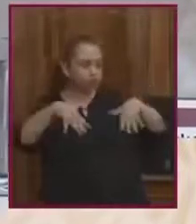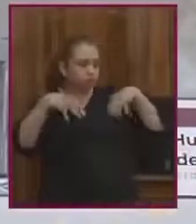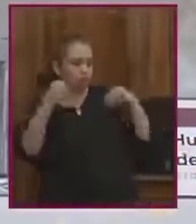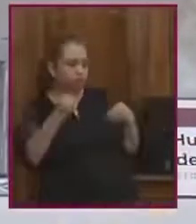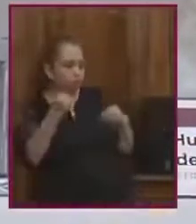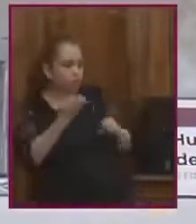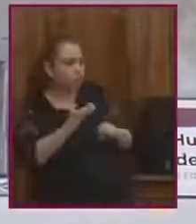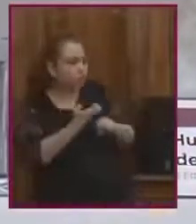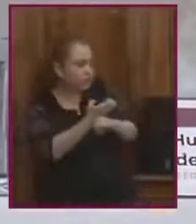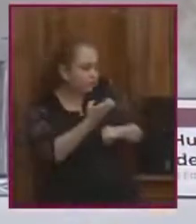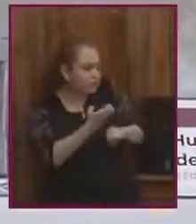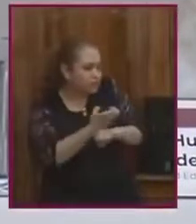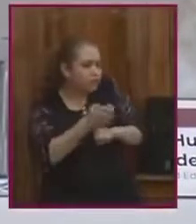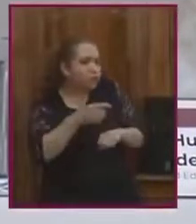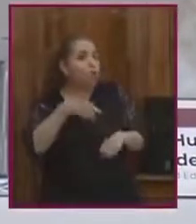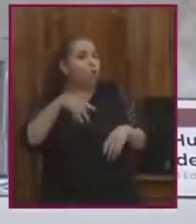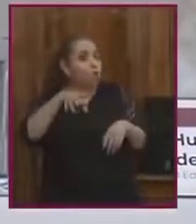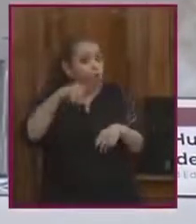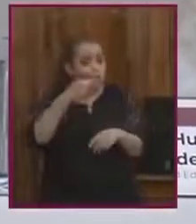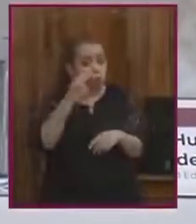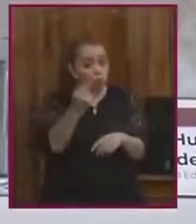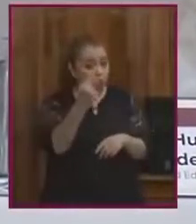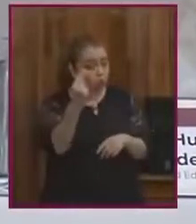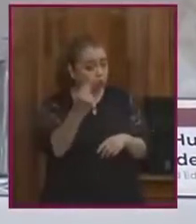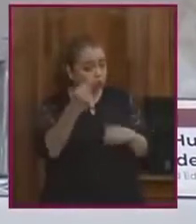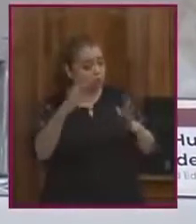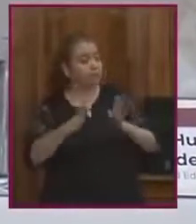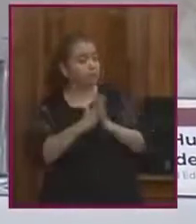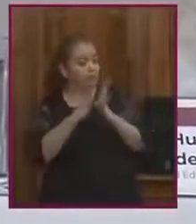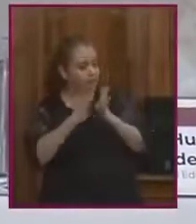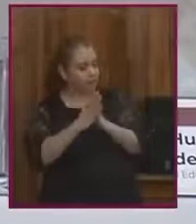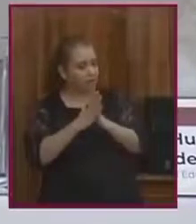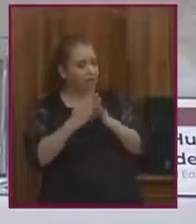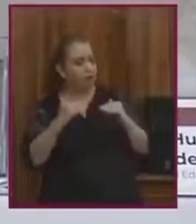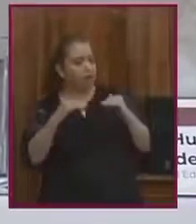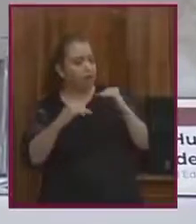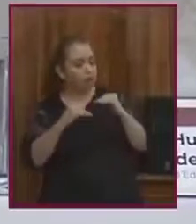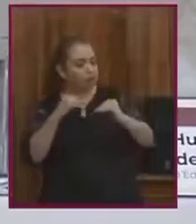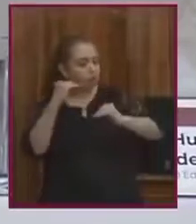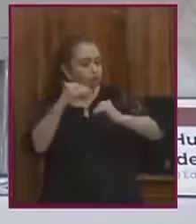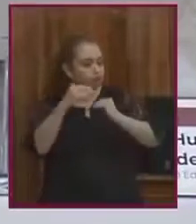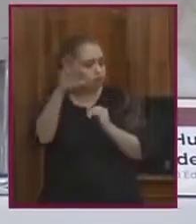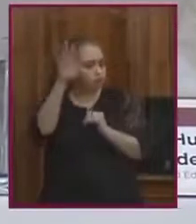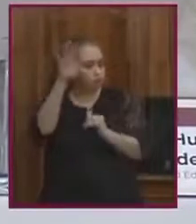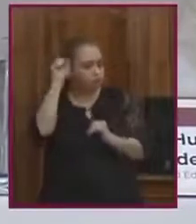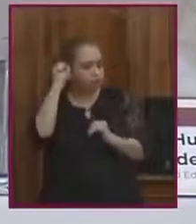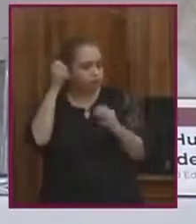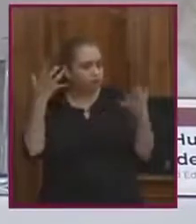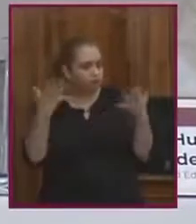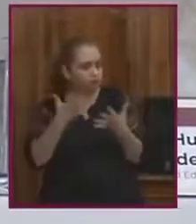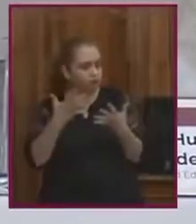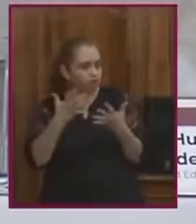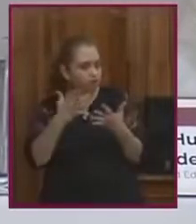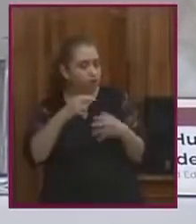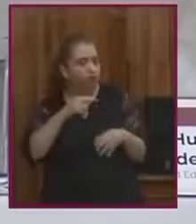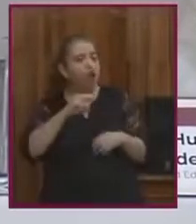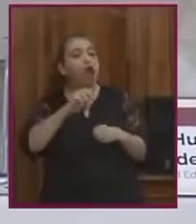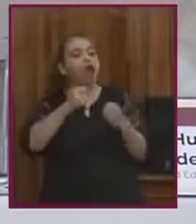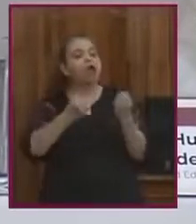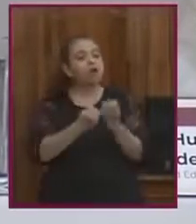de ustedes participaron. A partir de eso se construyó un concepto que es la nueva escuela